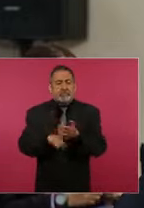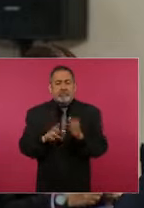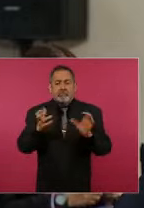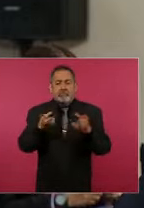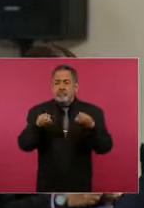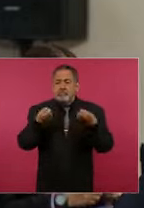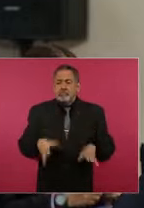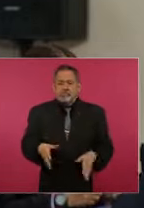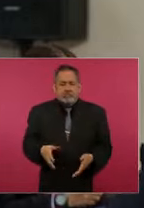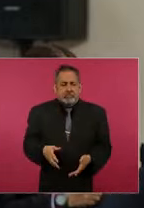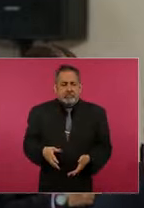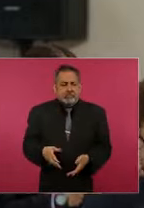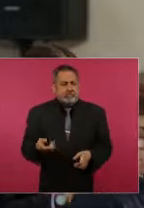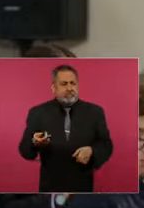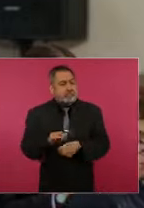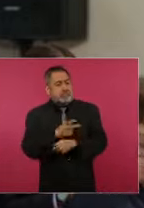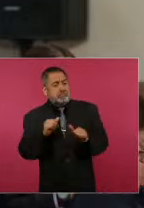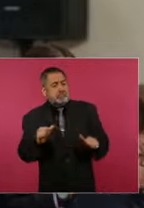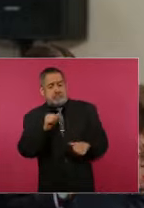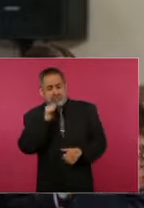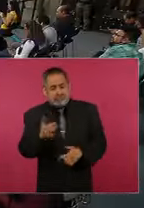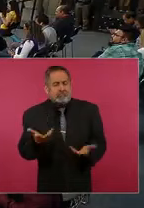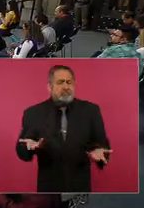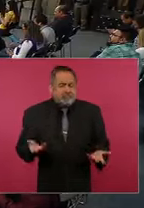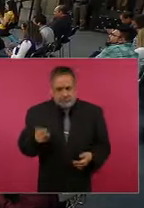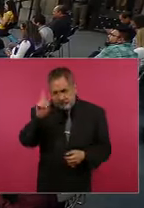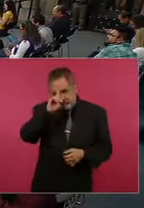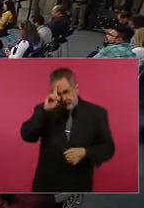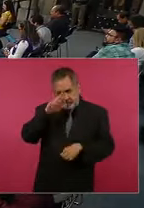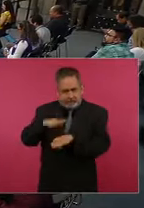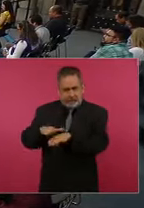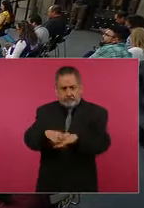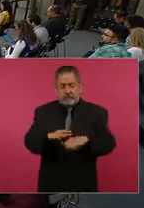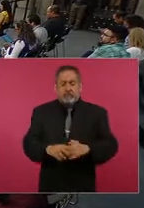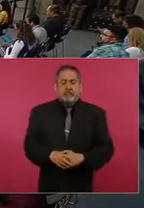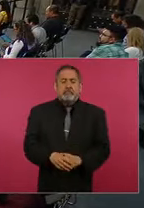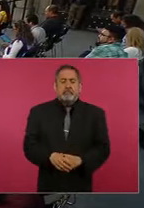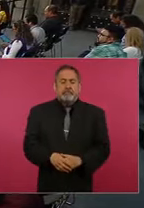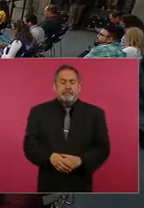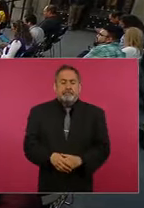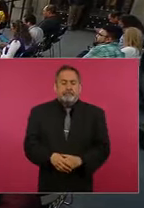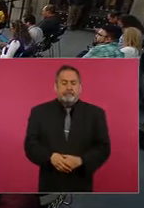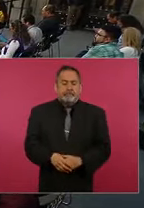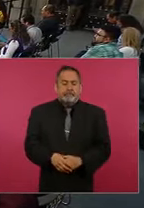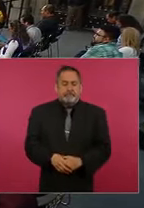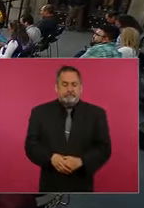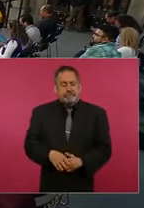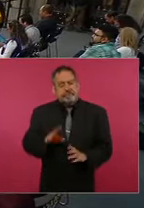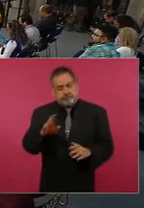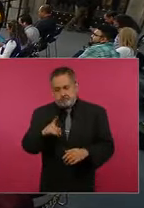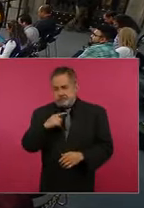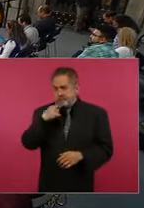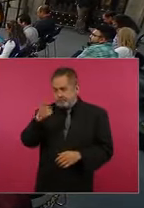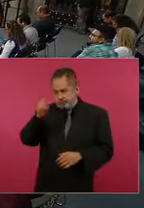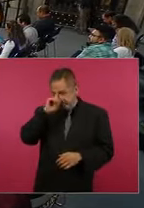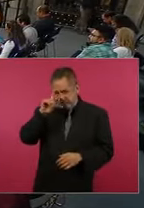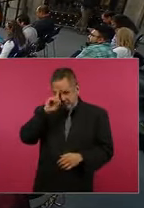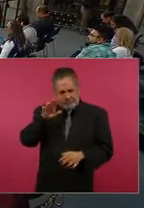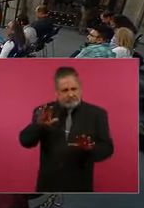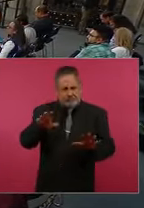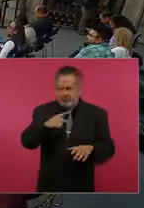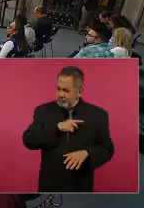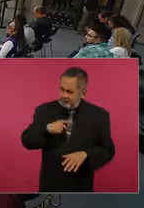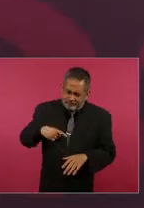patrullas. ¿Qué mensaje le mandaría a los nuevos funcionarios, presidente? Bueno, que no hay que robar, no hay ninguna